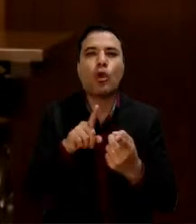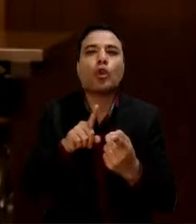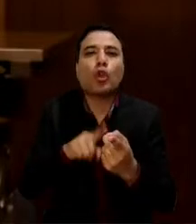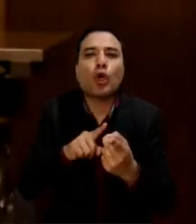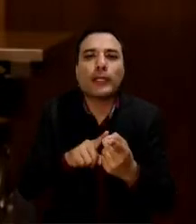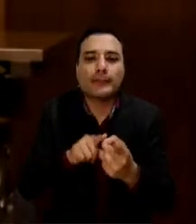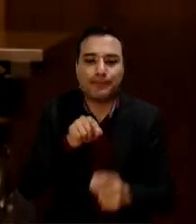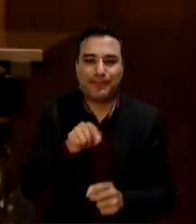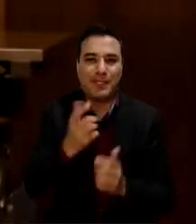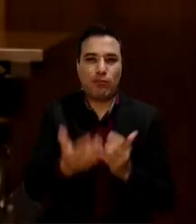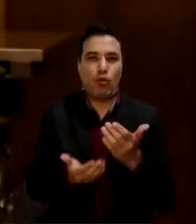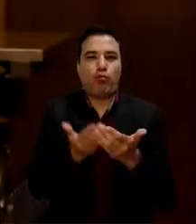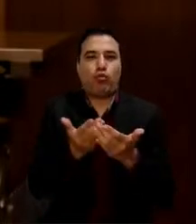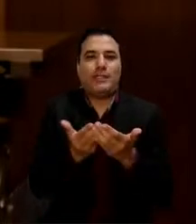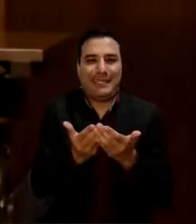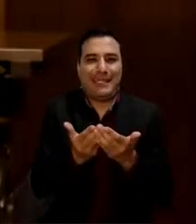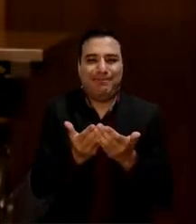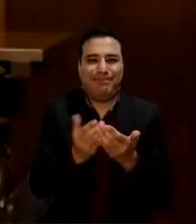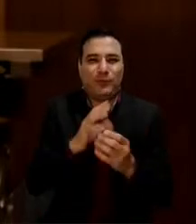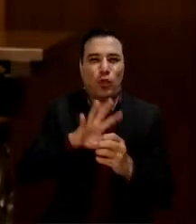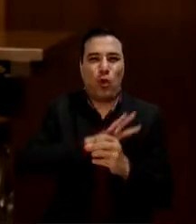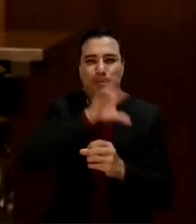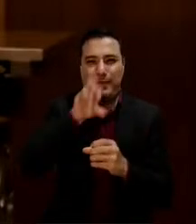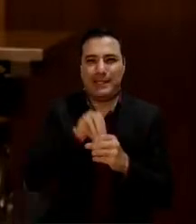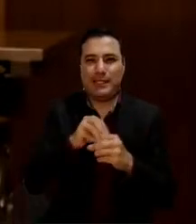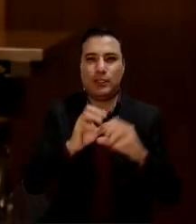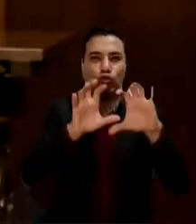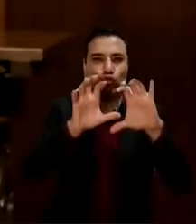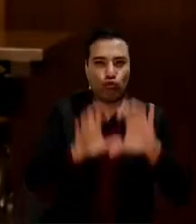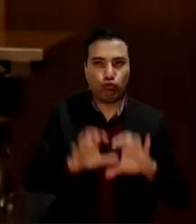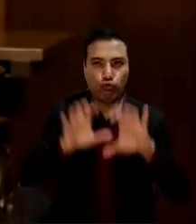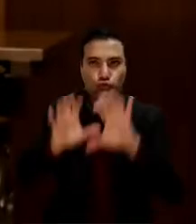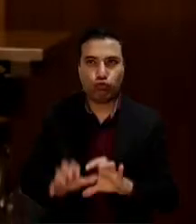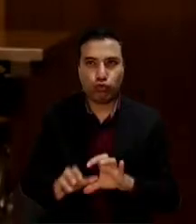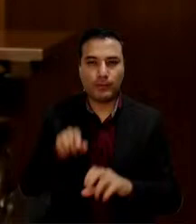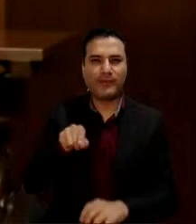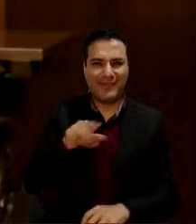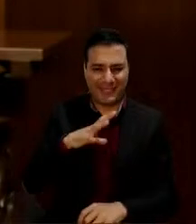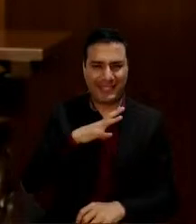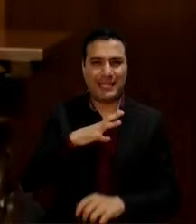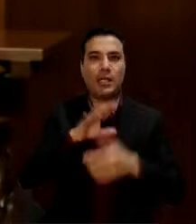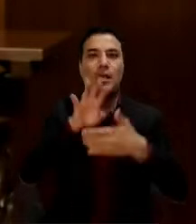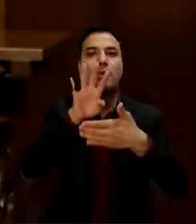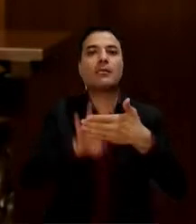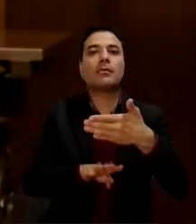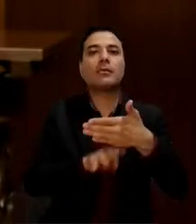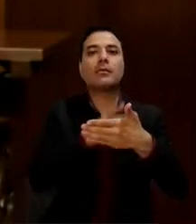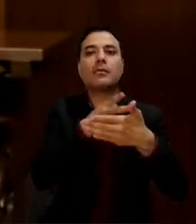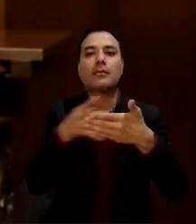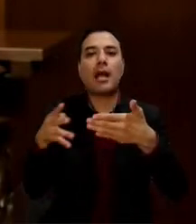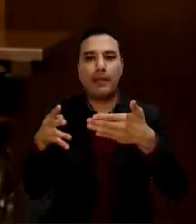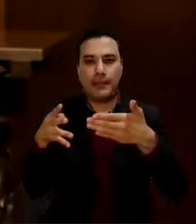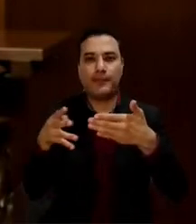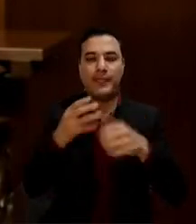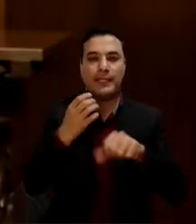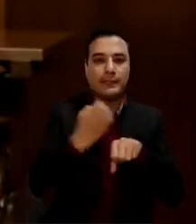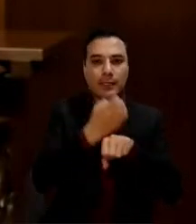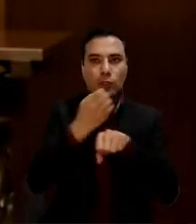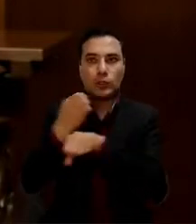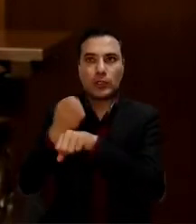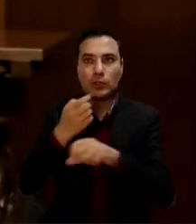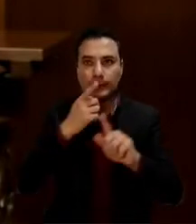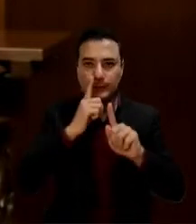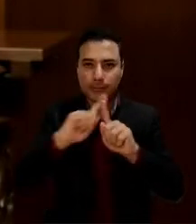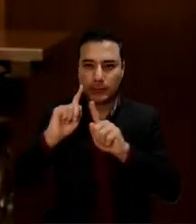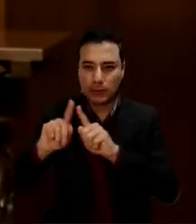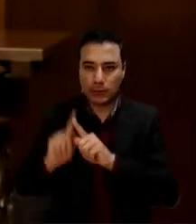presente iniciativa, precisamente ilustrada en una tabla comparativa de los diferentes estados de la